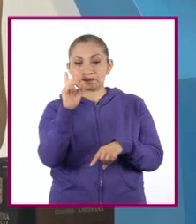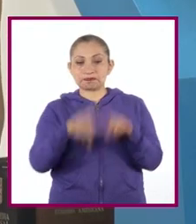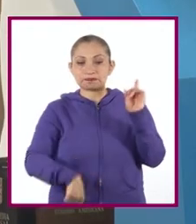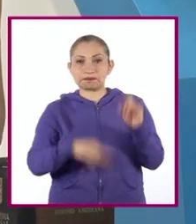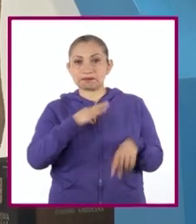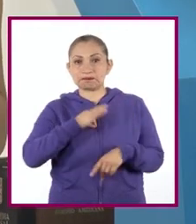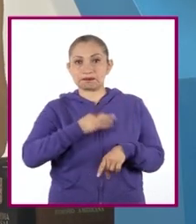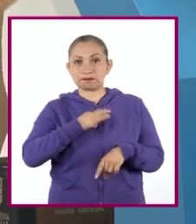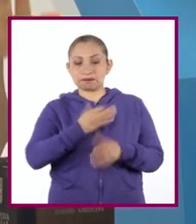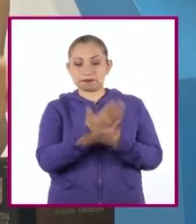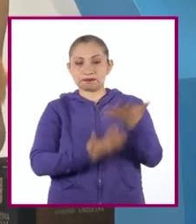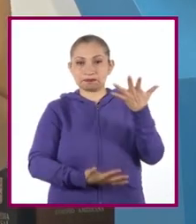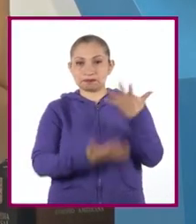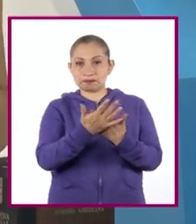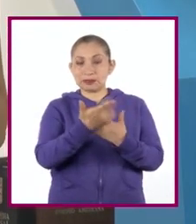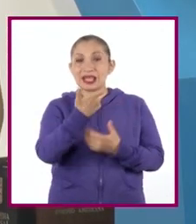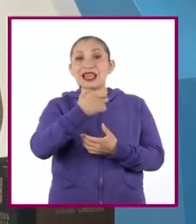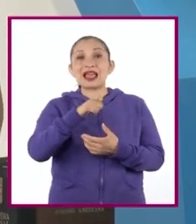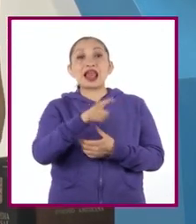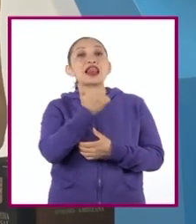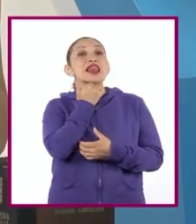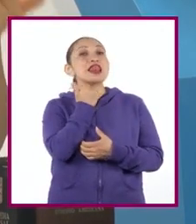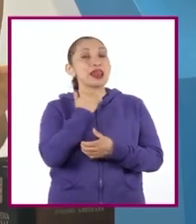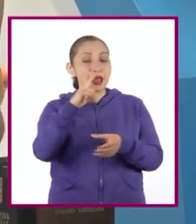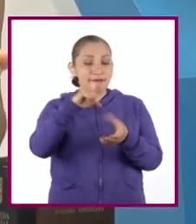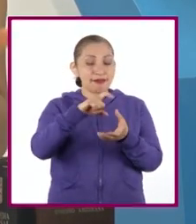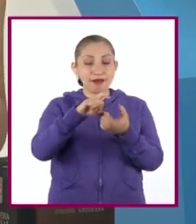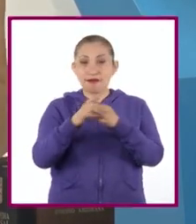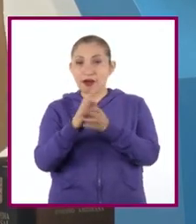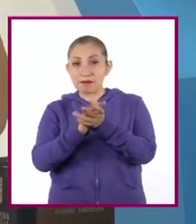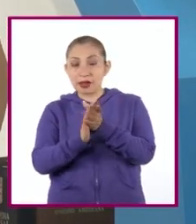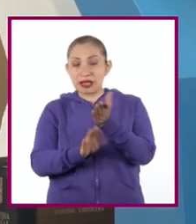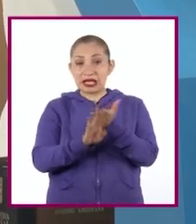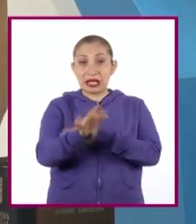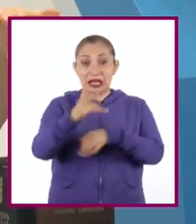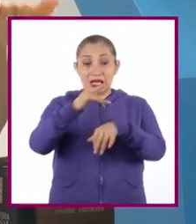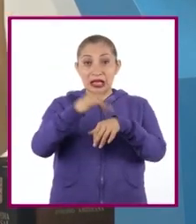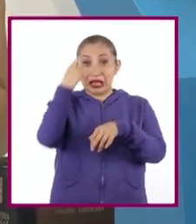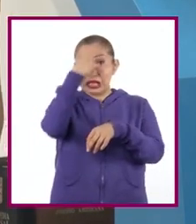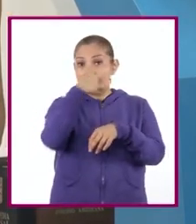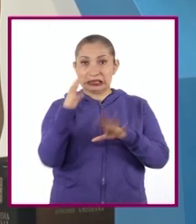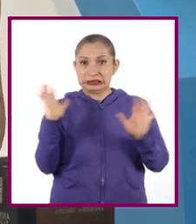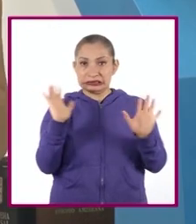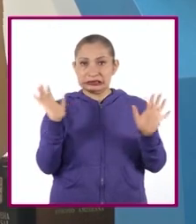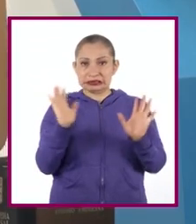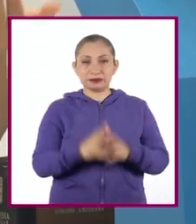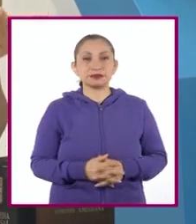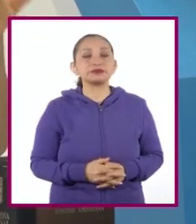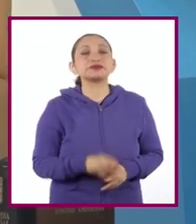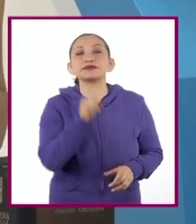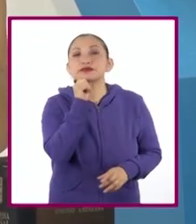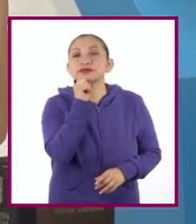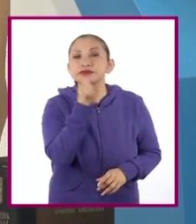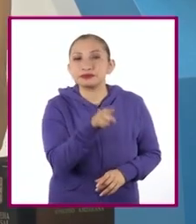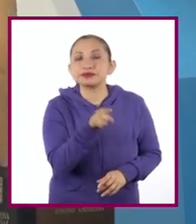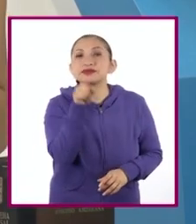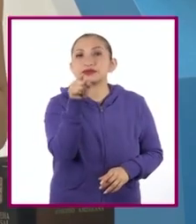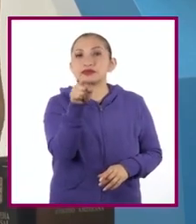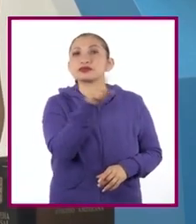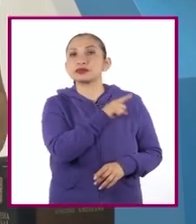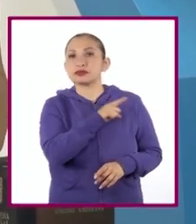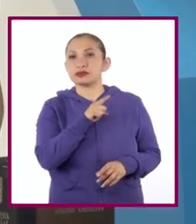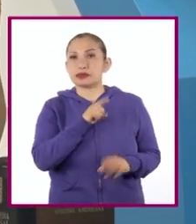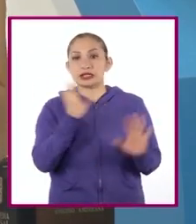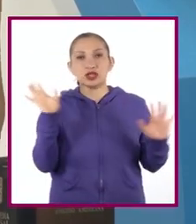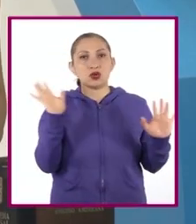desinfectando nuestras manos con gel antibacterial y evitando tocarnos la cara. También se debe